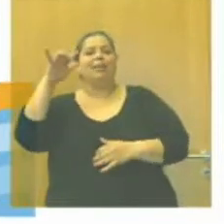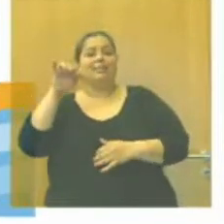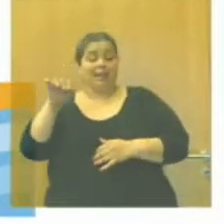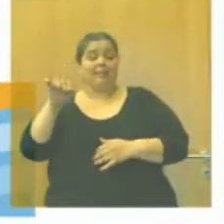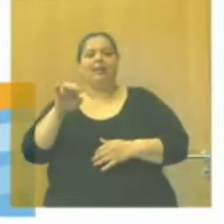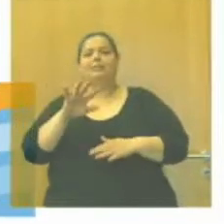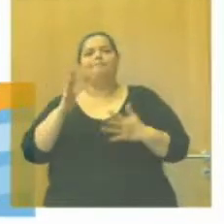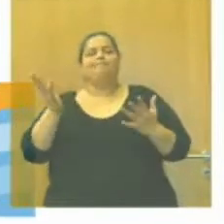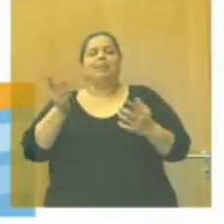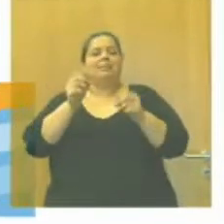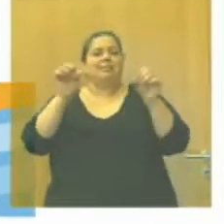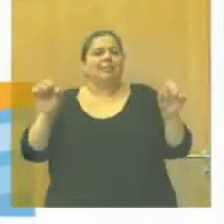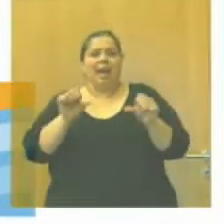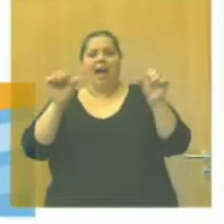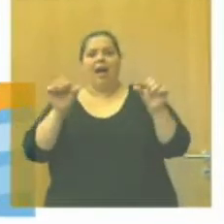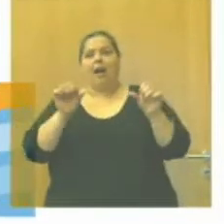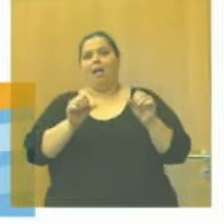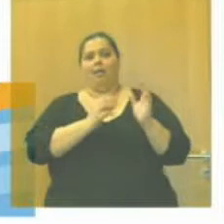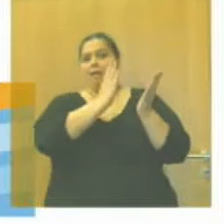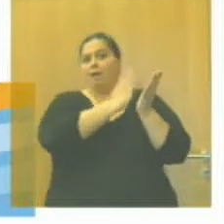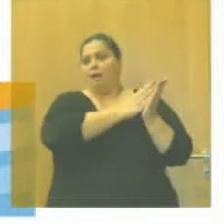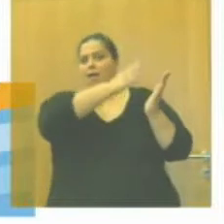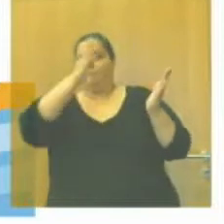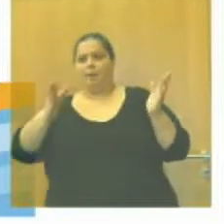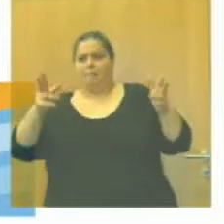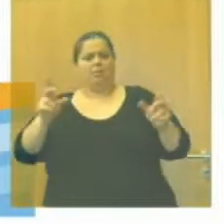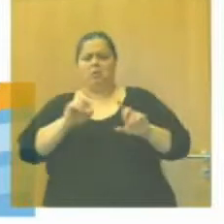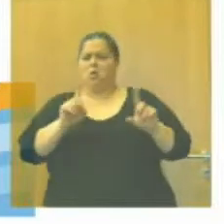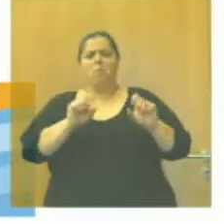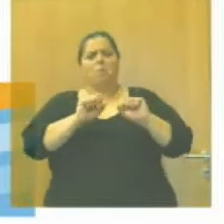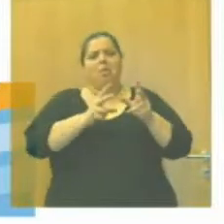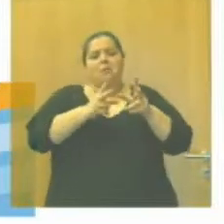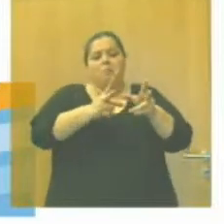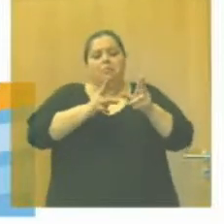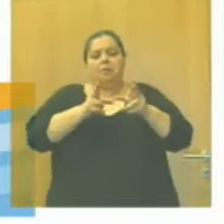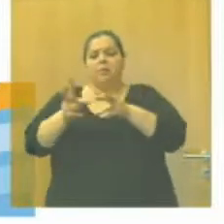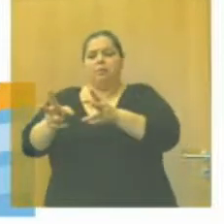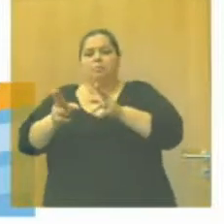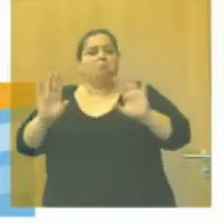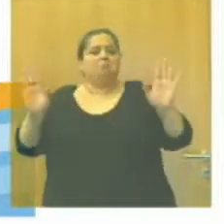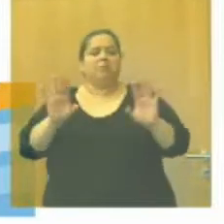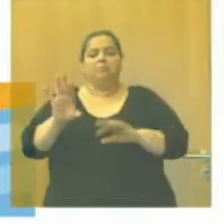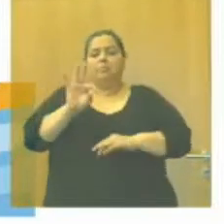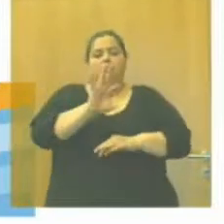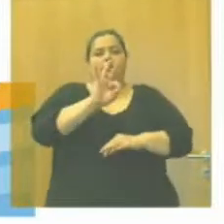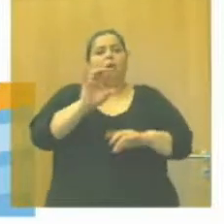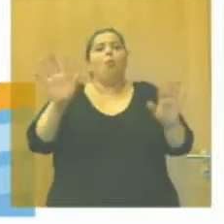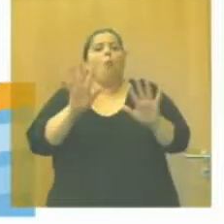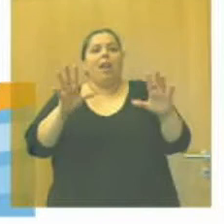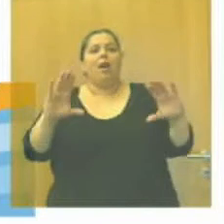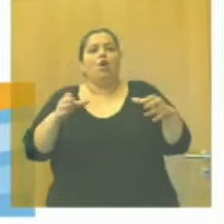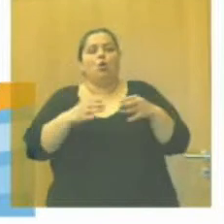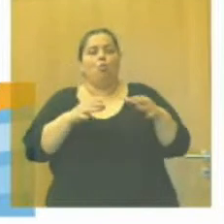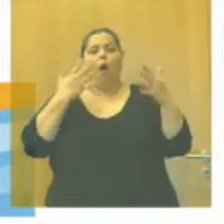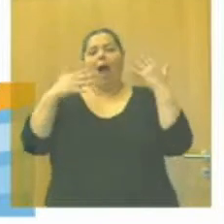implementada de A a Z. Puede ser elegidos algunos módulos según el grupo de adolescentes que